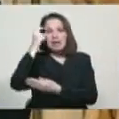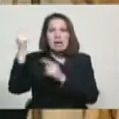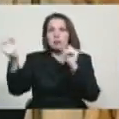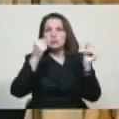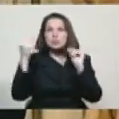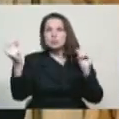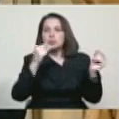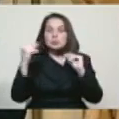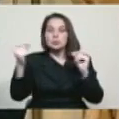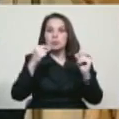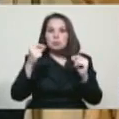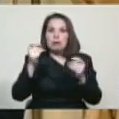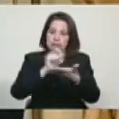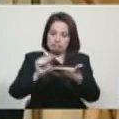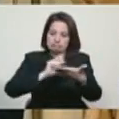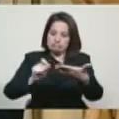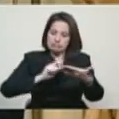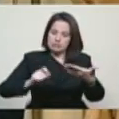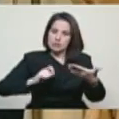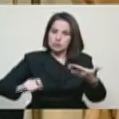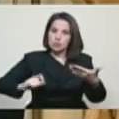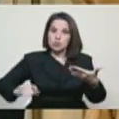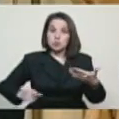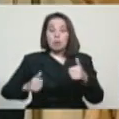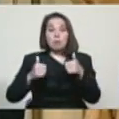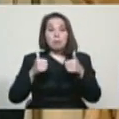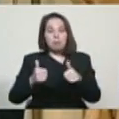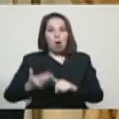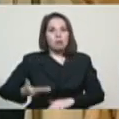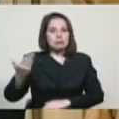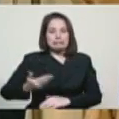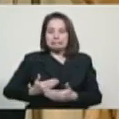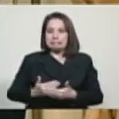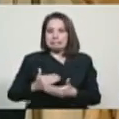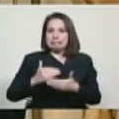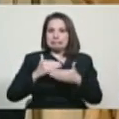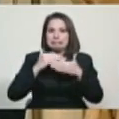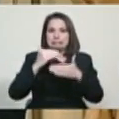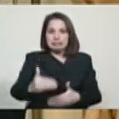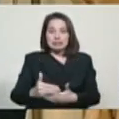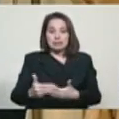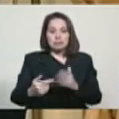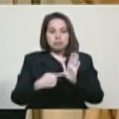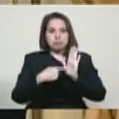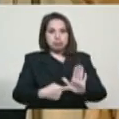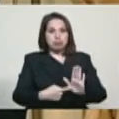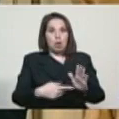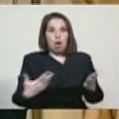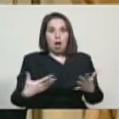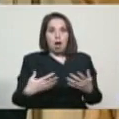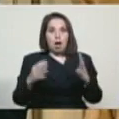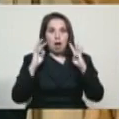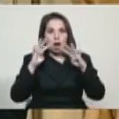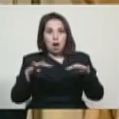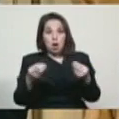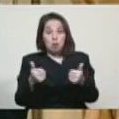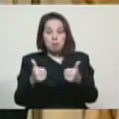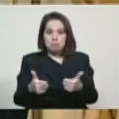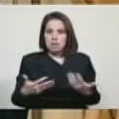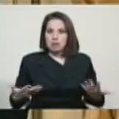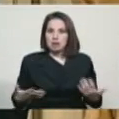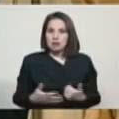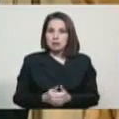lo que yo creo es lo más avanzado que hasta ahora se ha elaborado en materia